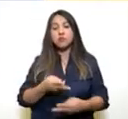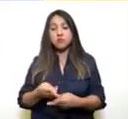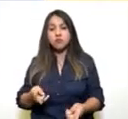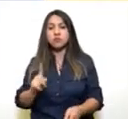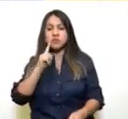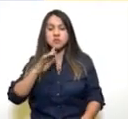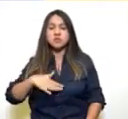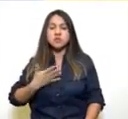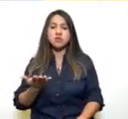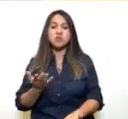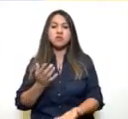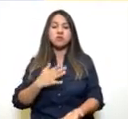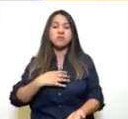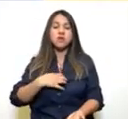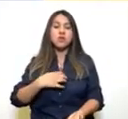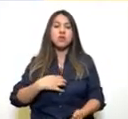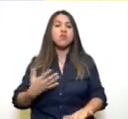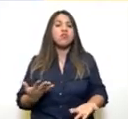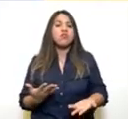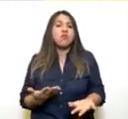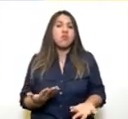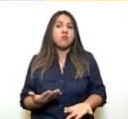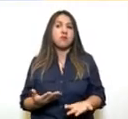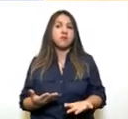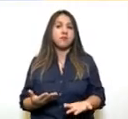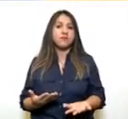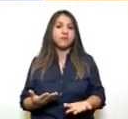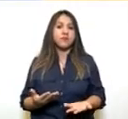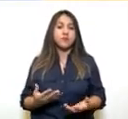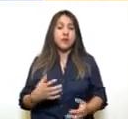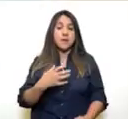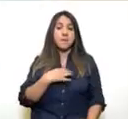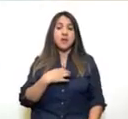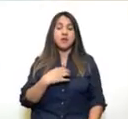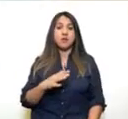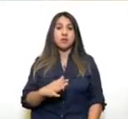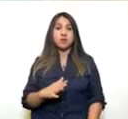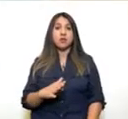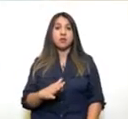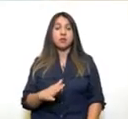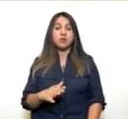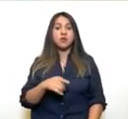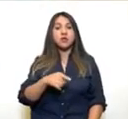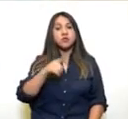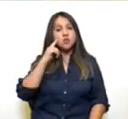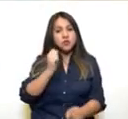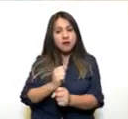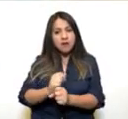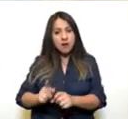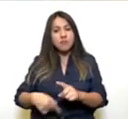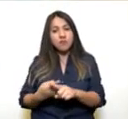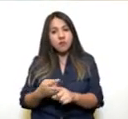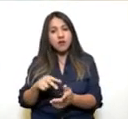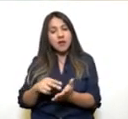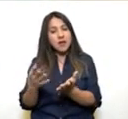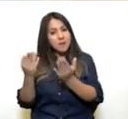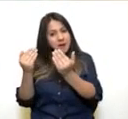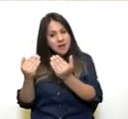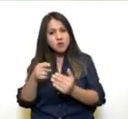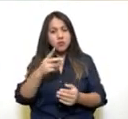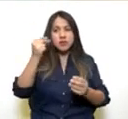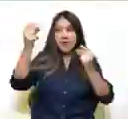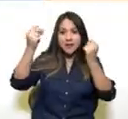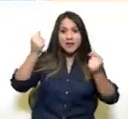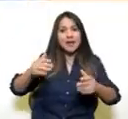trabaja en mí no cómo se hace para salir de ahí porque el mío paraliza y usted trabaja por la esperanza usted es activa usted es